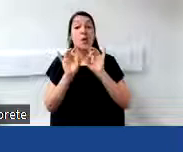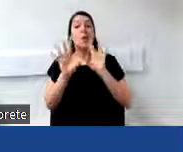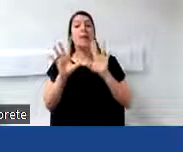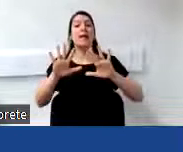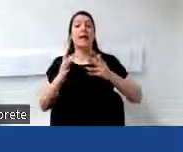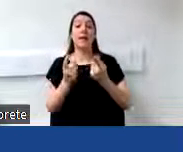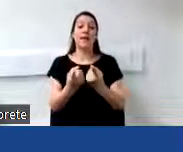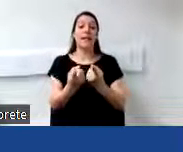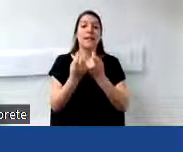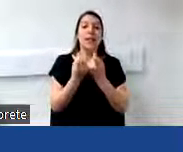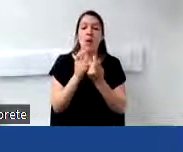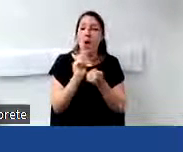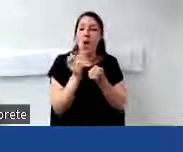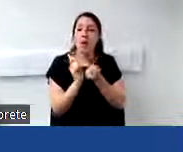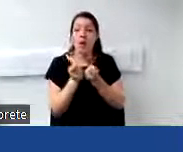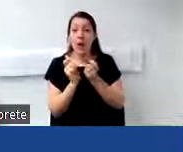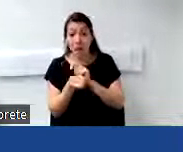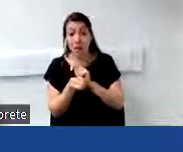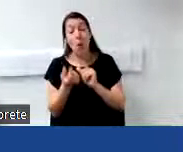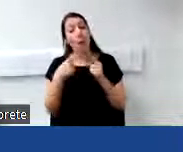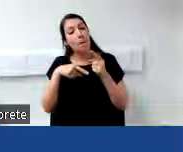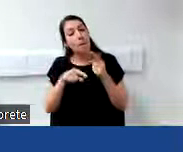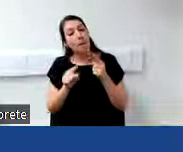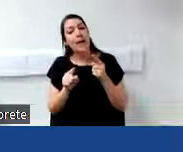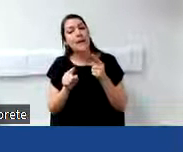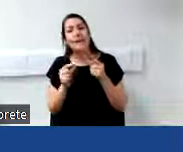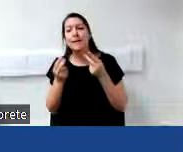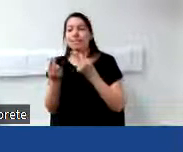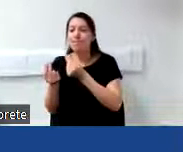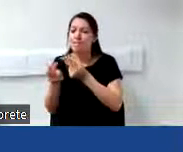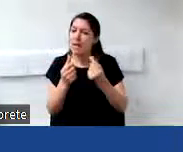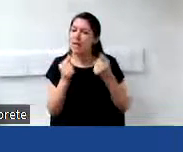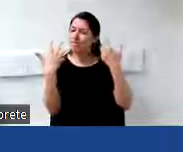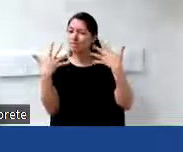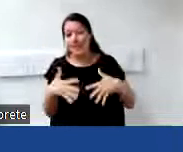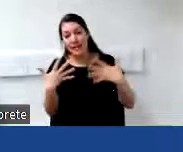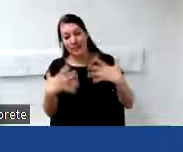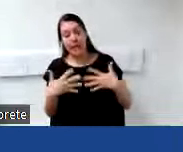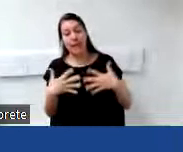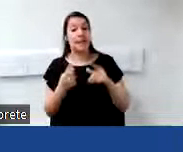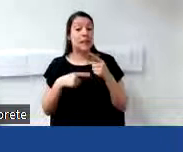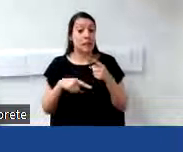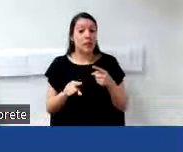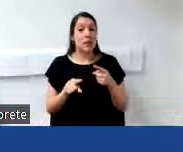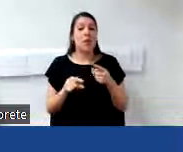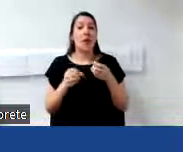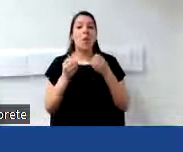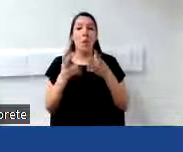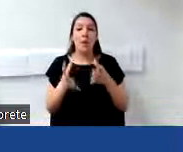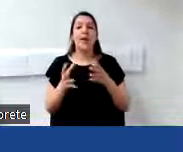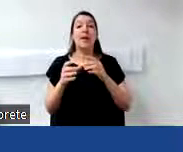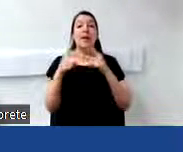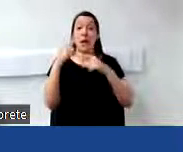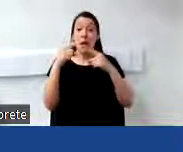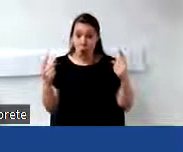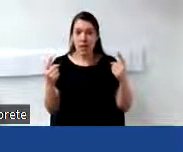necesitamos generar cambios, pero resulta que económicamente es muy caro, ¿no? Entonces, bueno, ¿qué cosas dentro de las